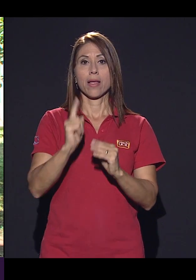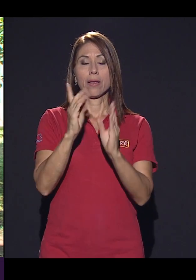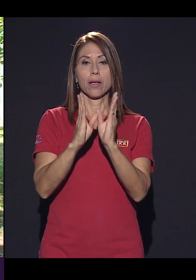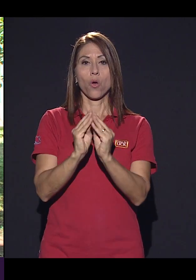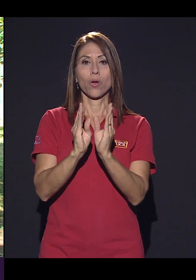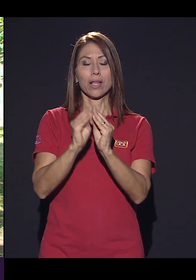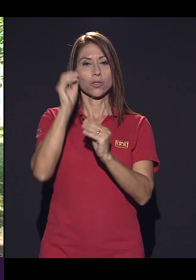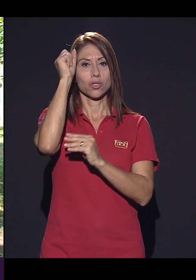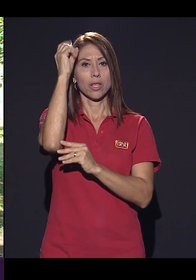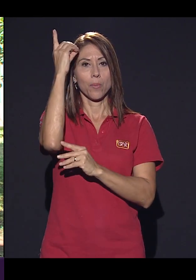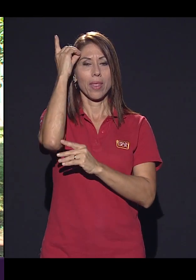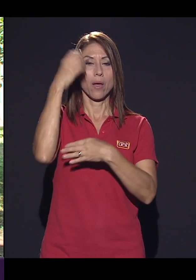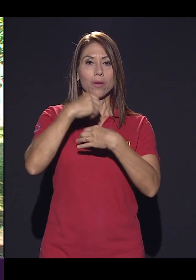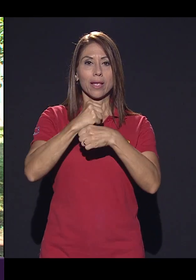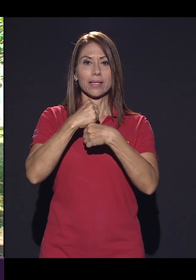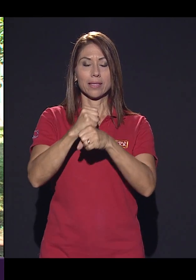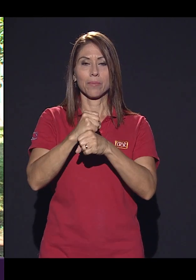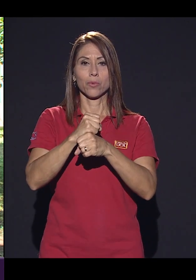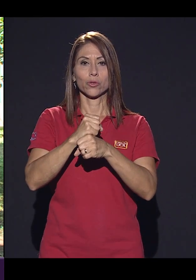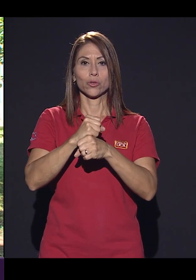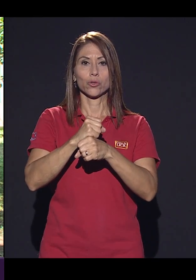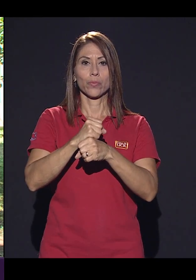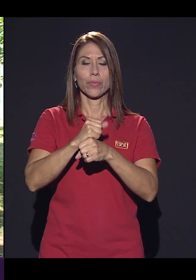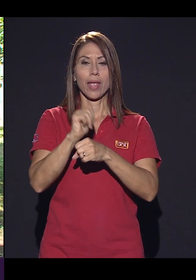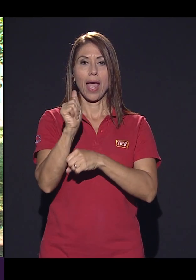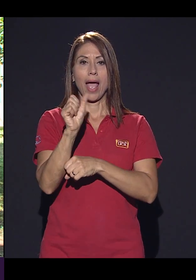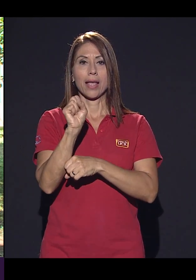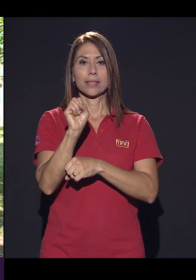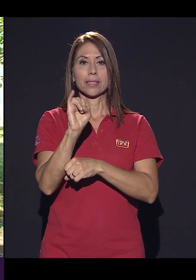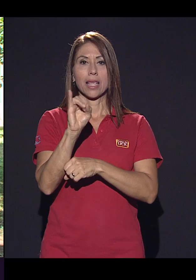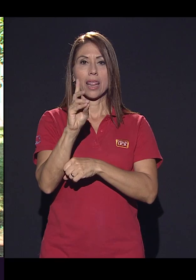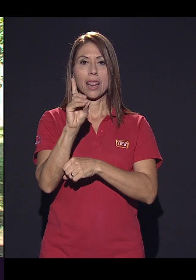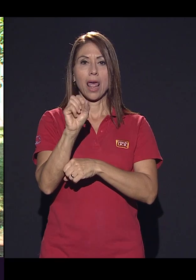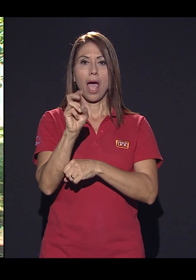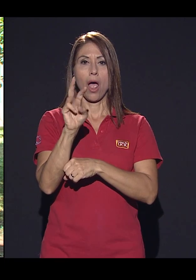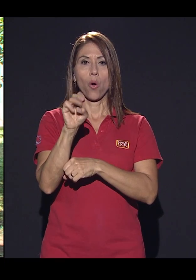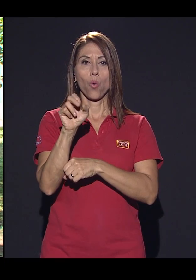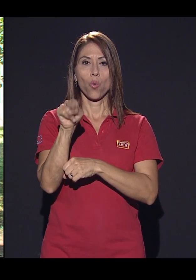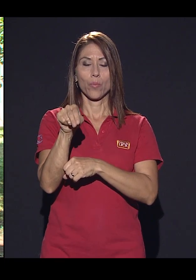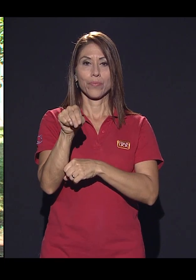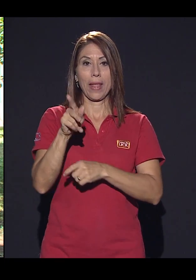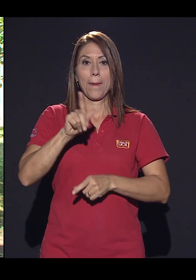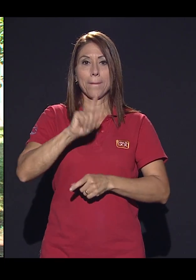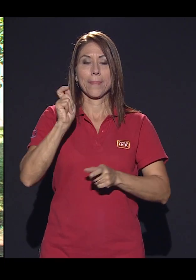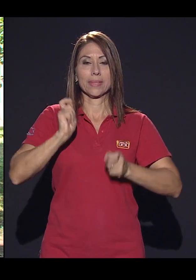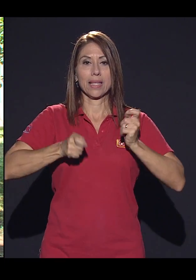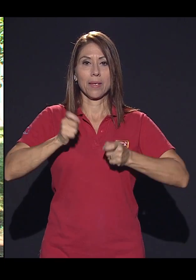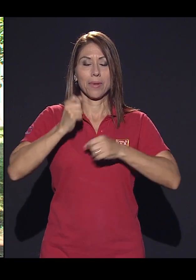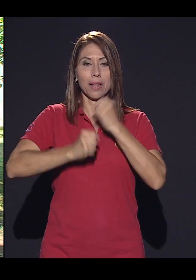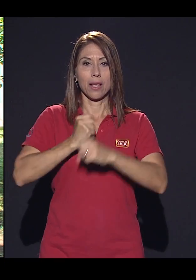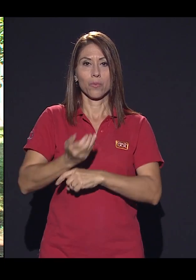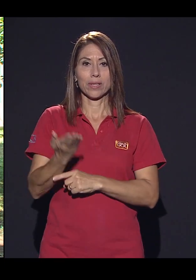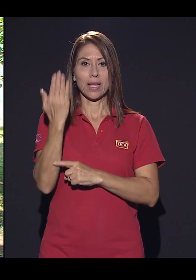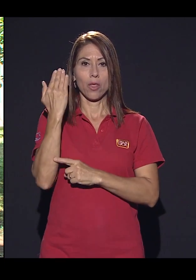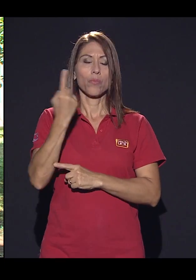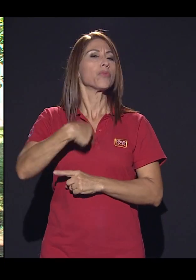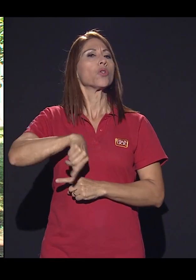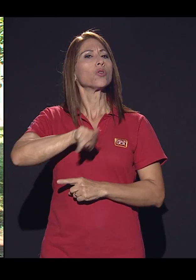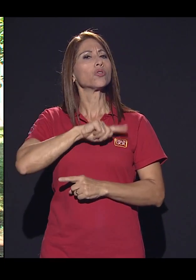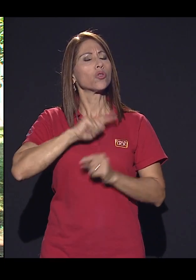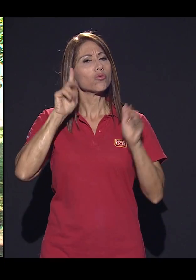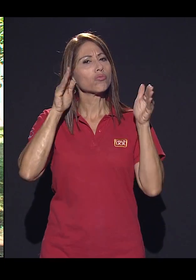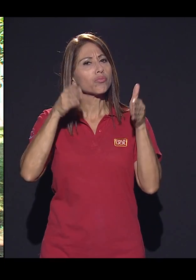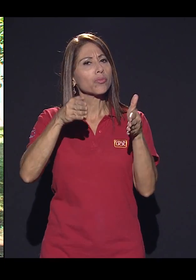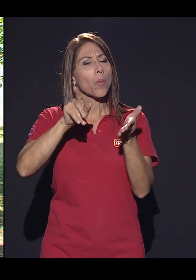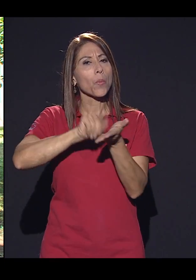síndrome de Down que hicimos en ACIDAUN, en septiembre del año pasado, nos dimos a la tarea de publicar la